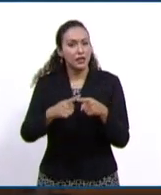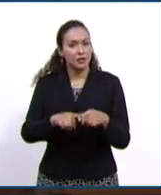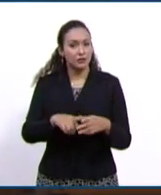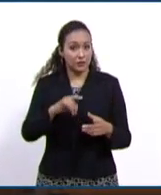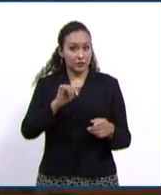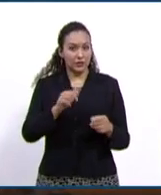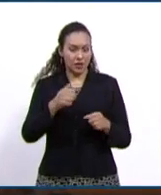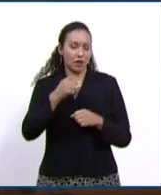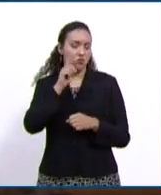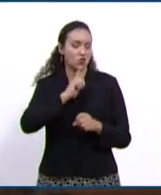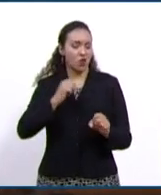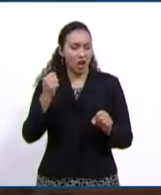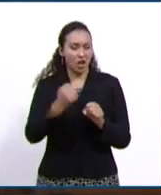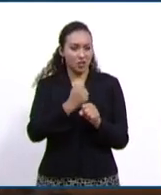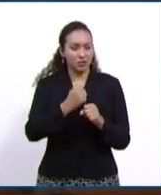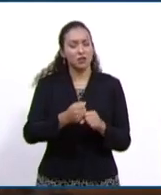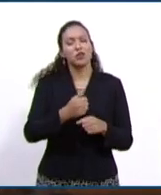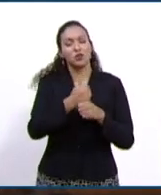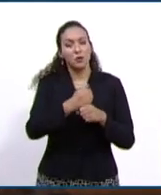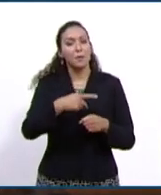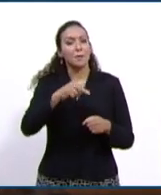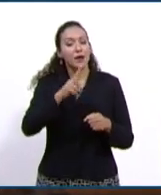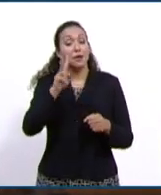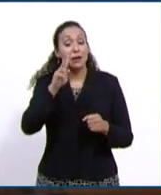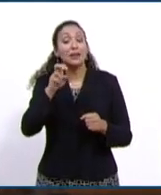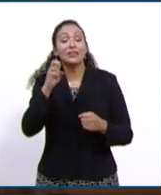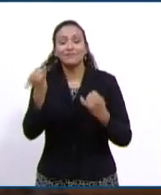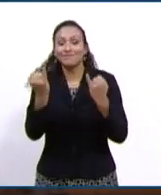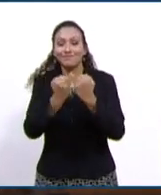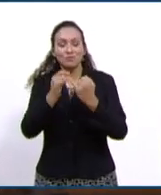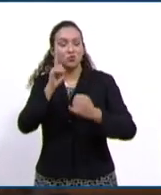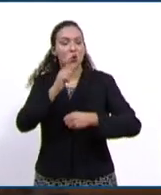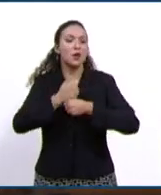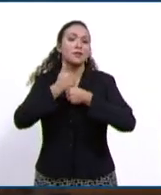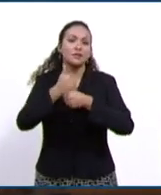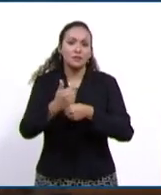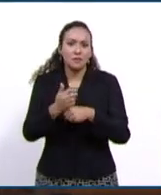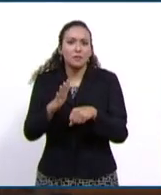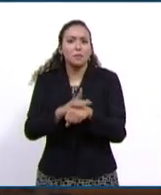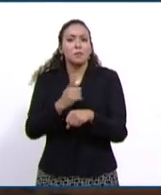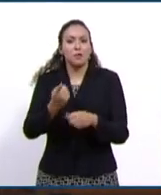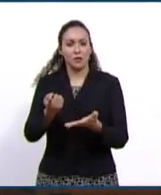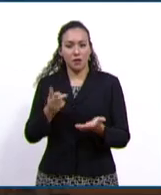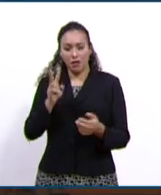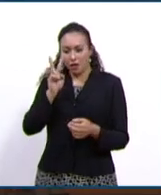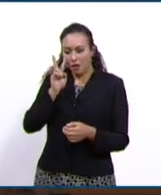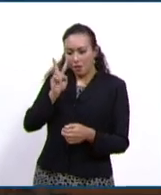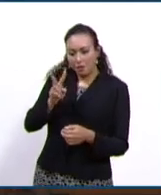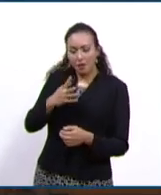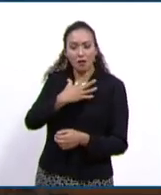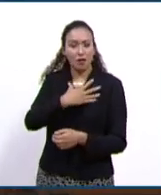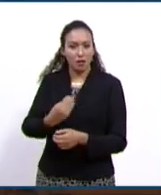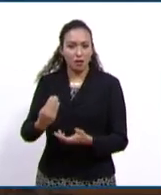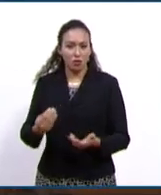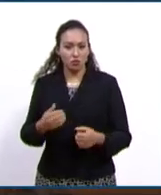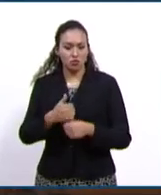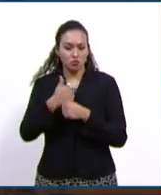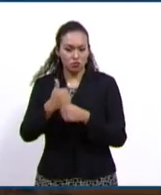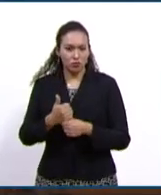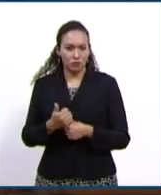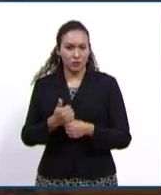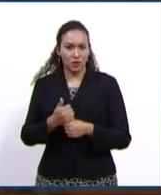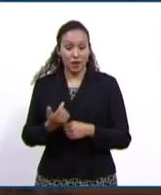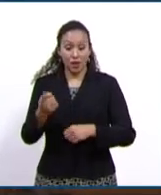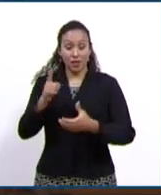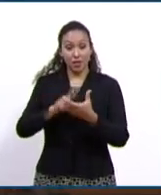mujeres, sino a reconocer un tipo de violencia específica que solo ellas sufren, la